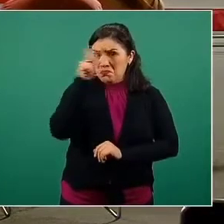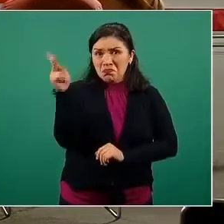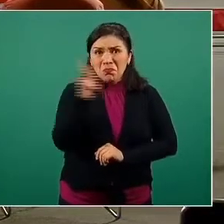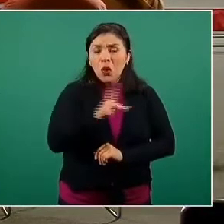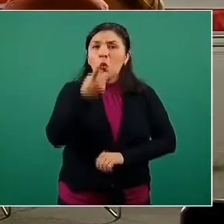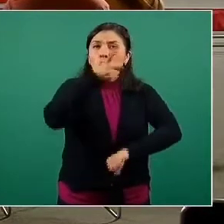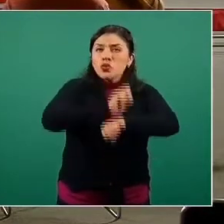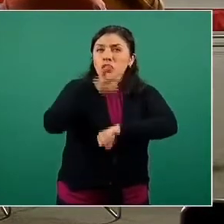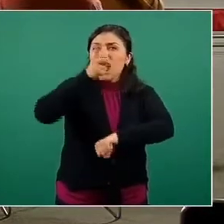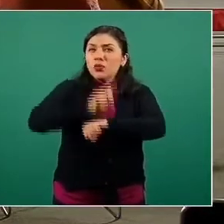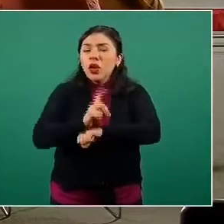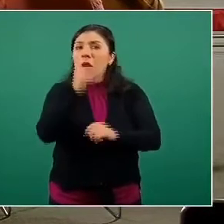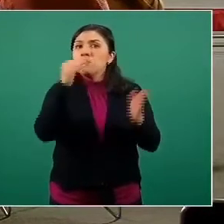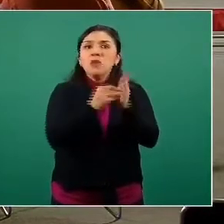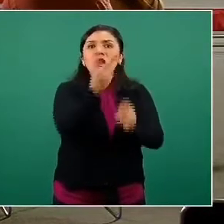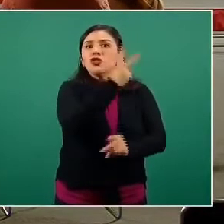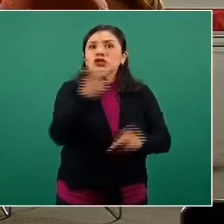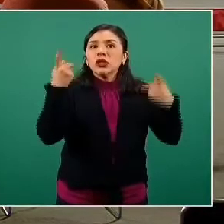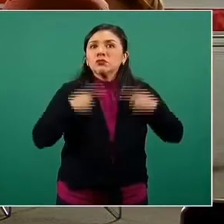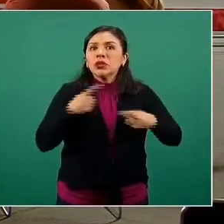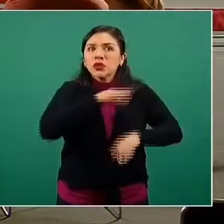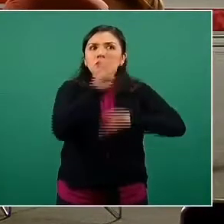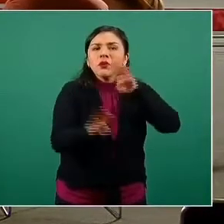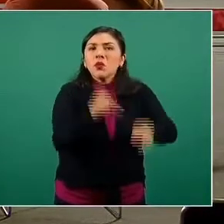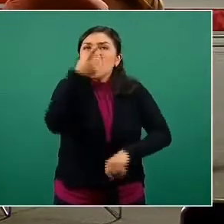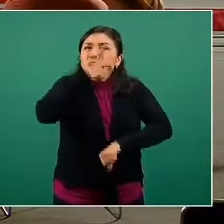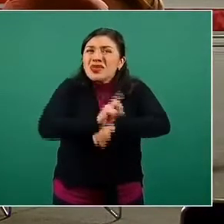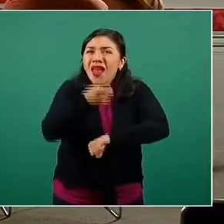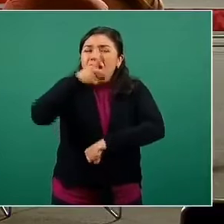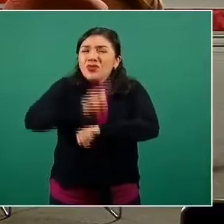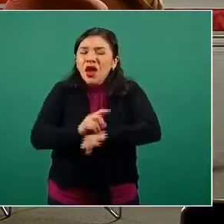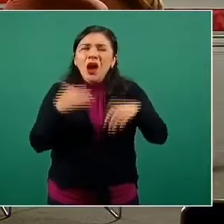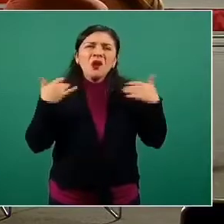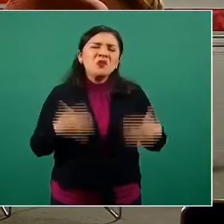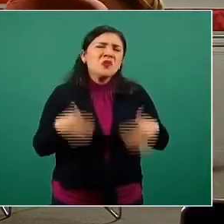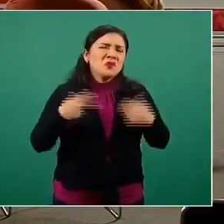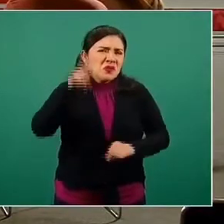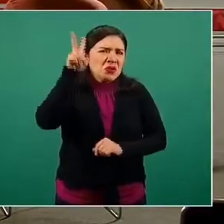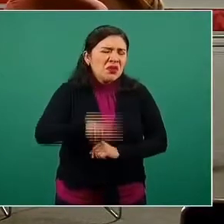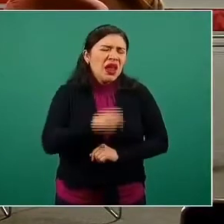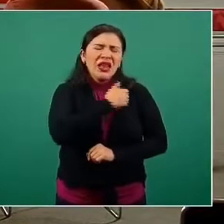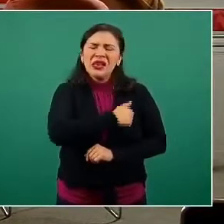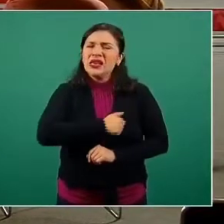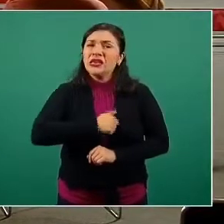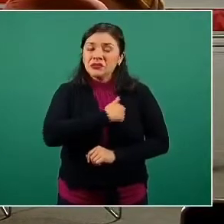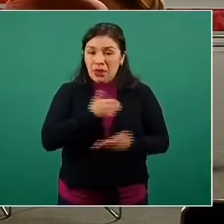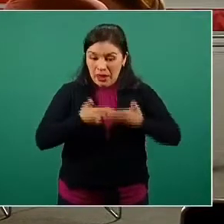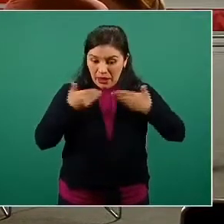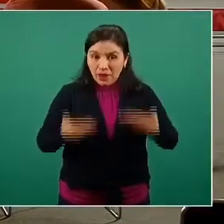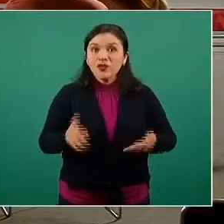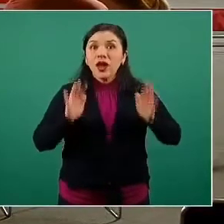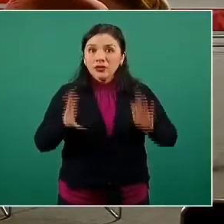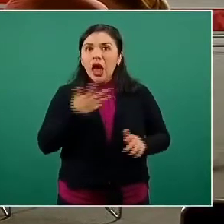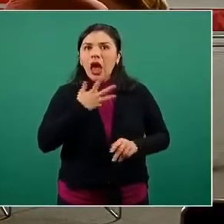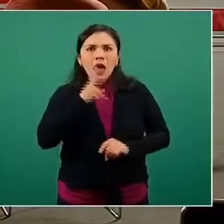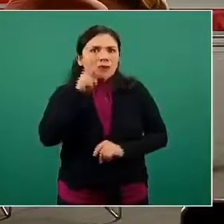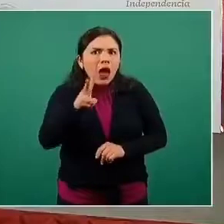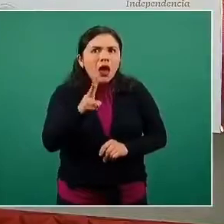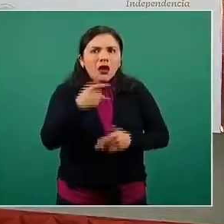de 1.200 pérdidas de vidas por día. Y en este momento estamos teniendo en